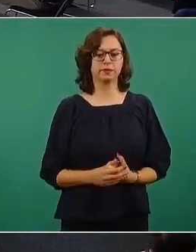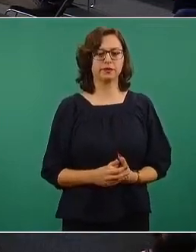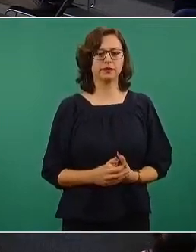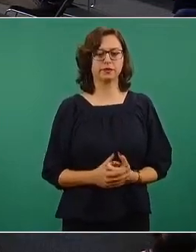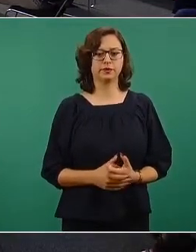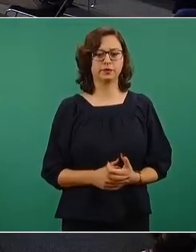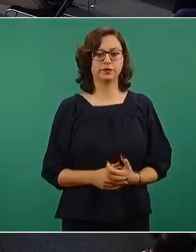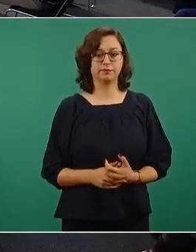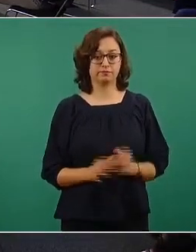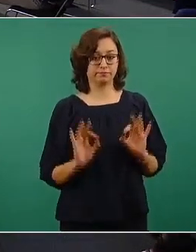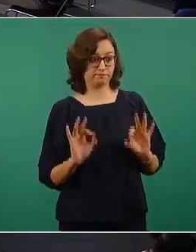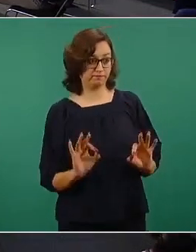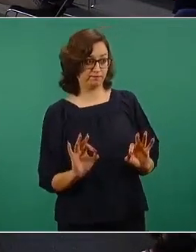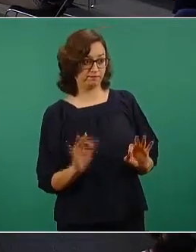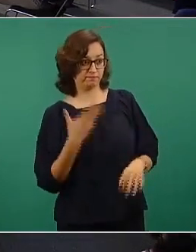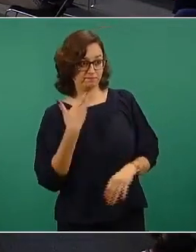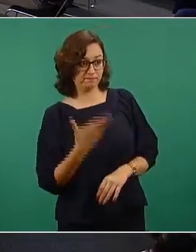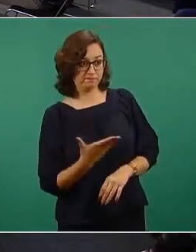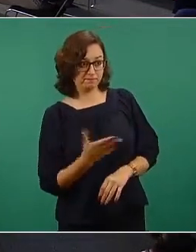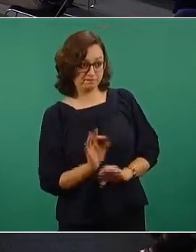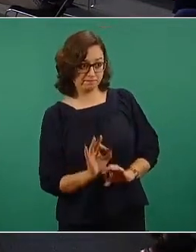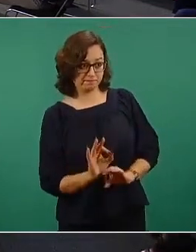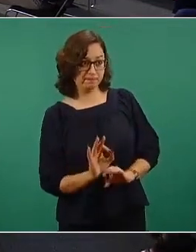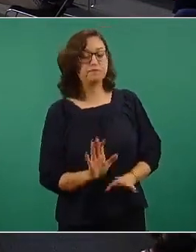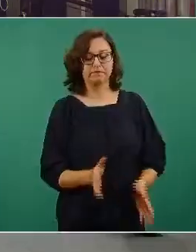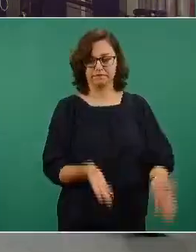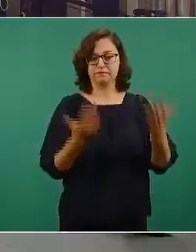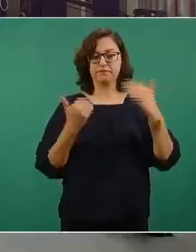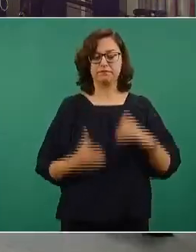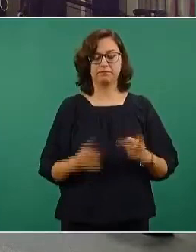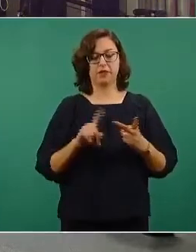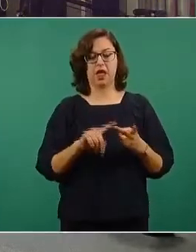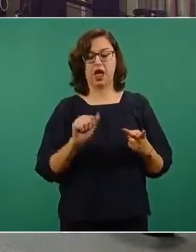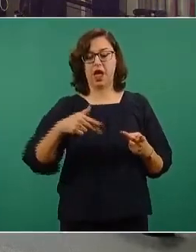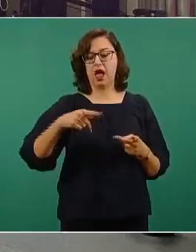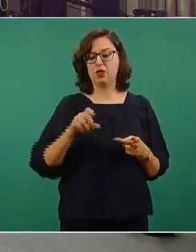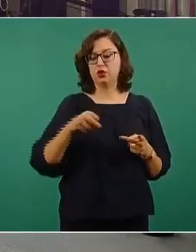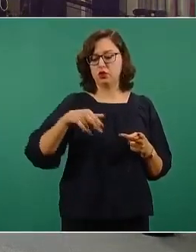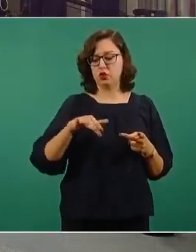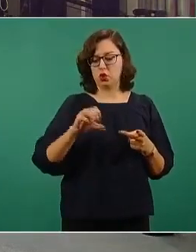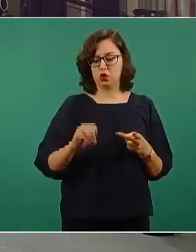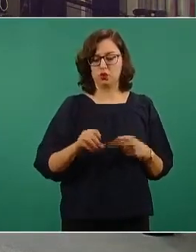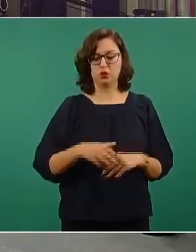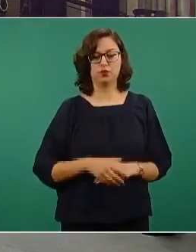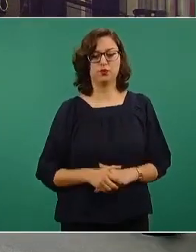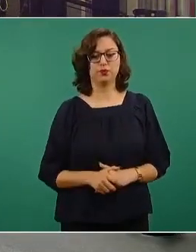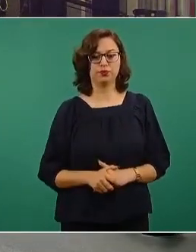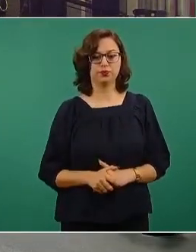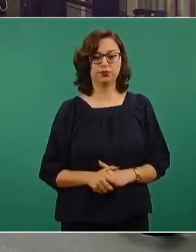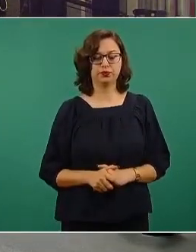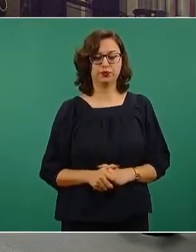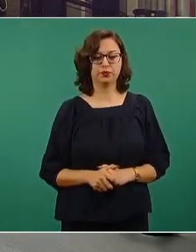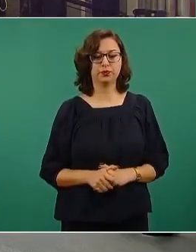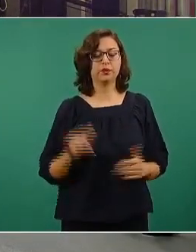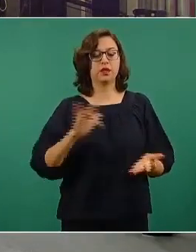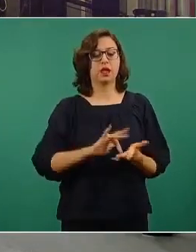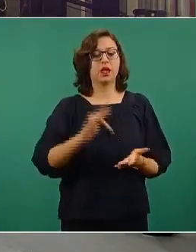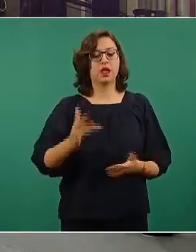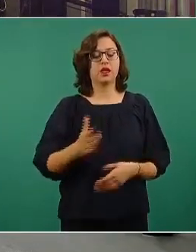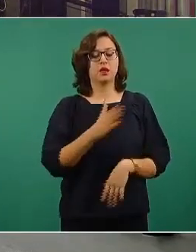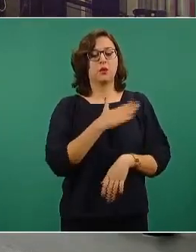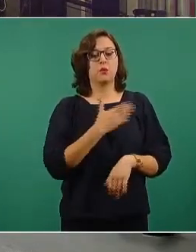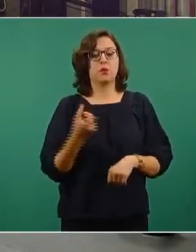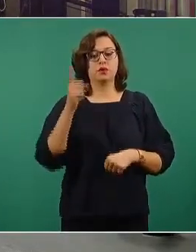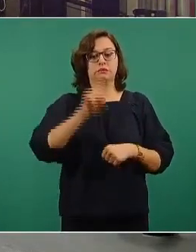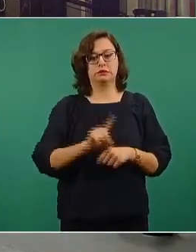¿Ya, Charlo? Sí, vamos con Antonio Baranda. Gracias, presidente. Buenos días. Pues